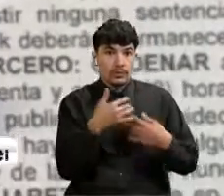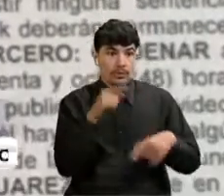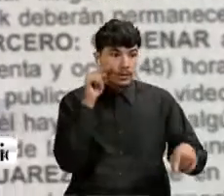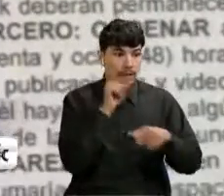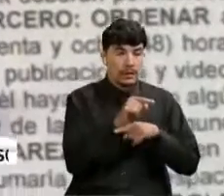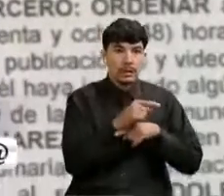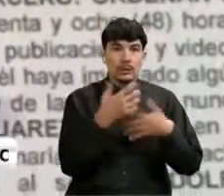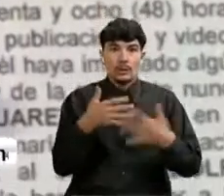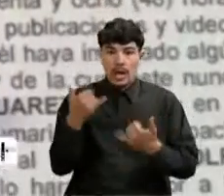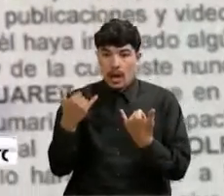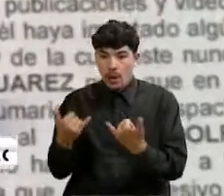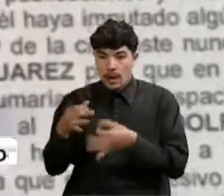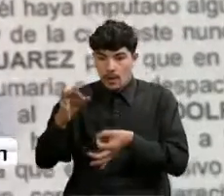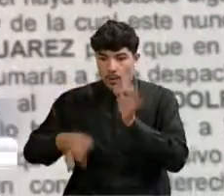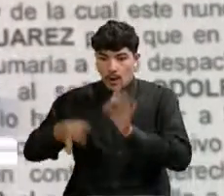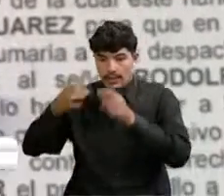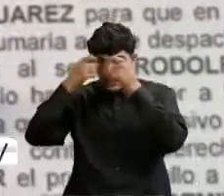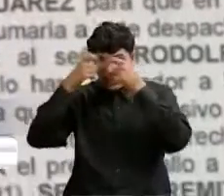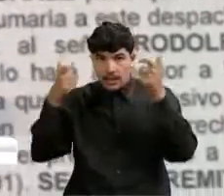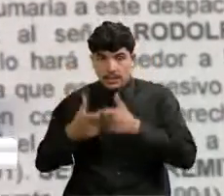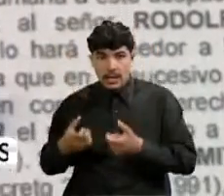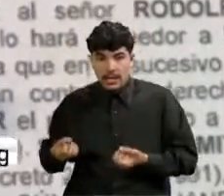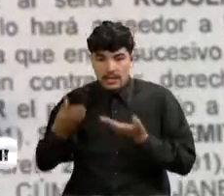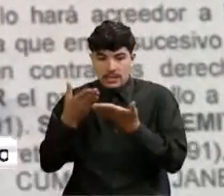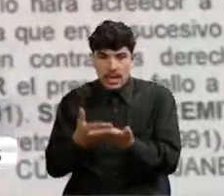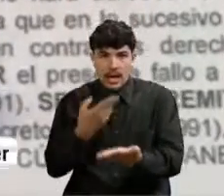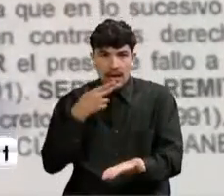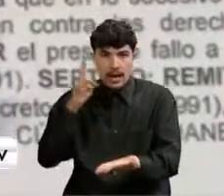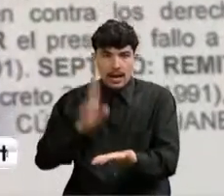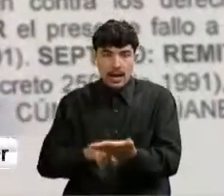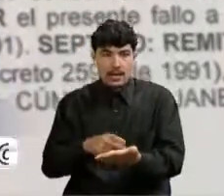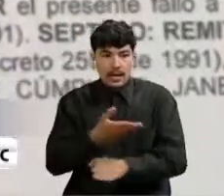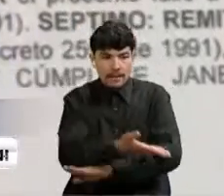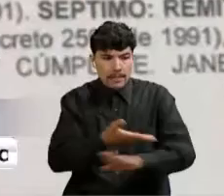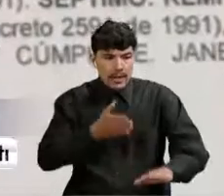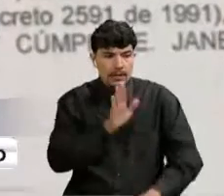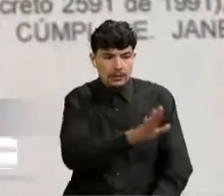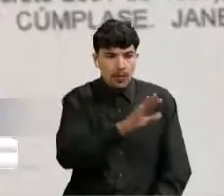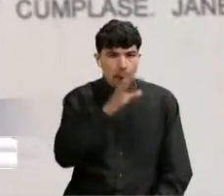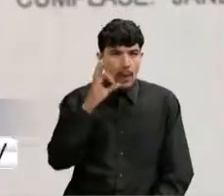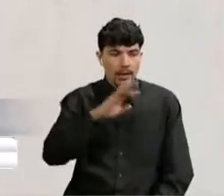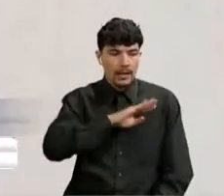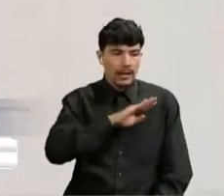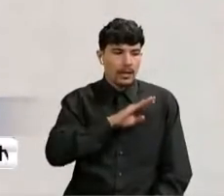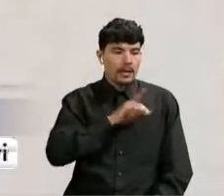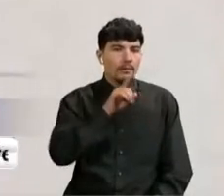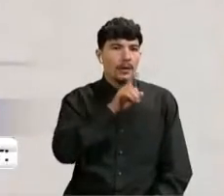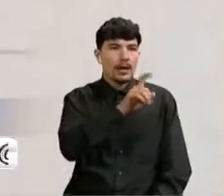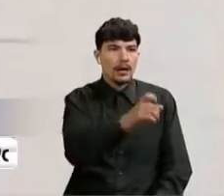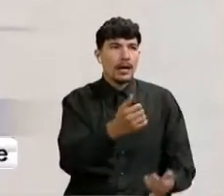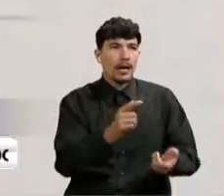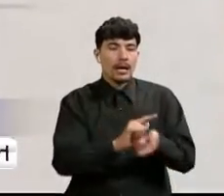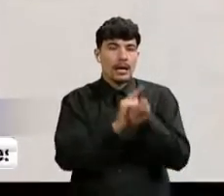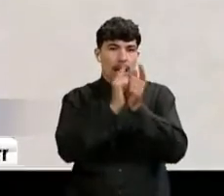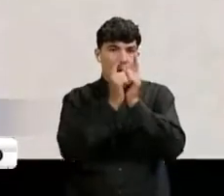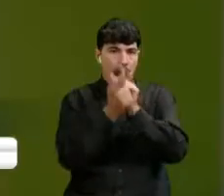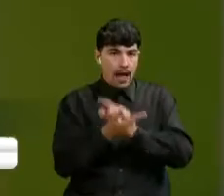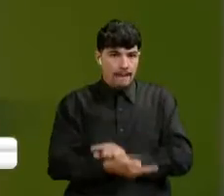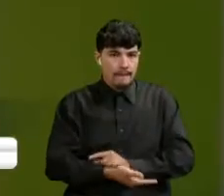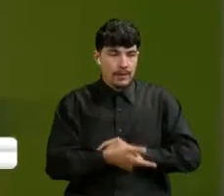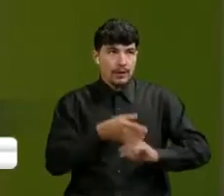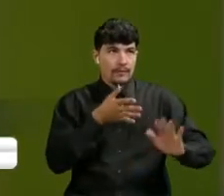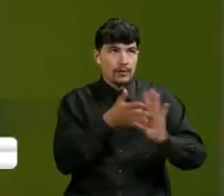un juez de la república entregó este fallo que le exige al mandatario local rectificar su información